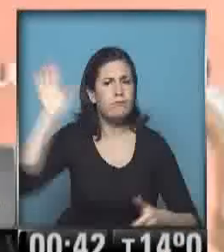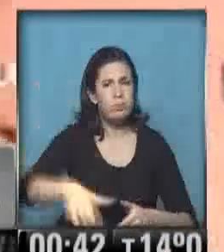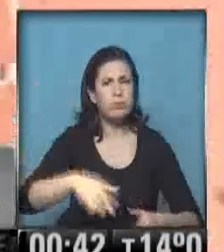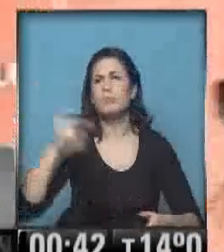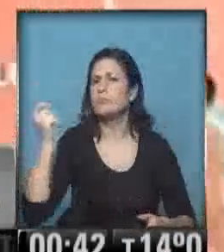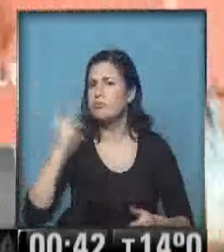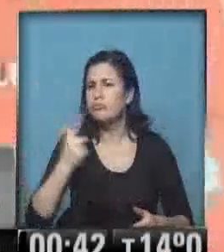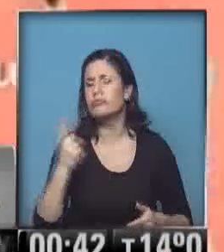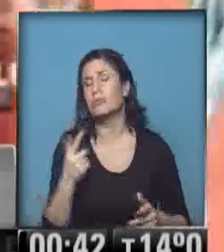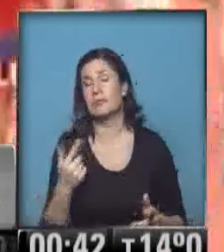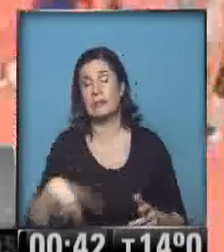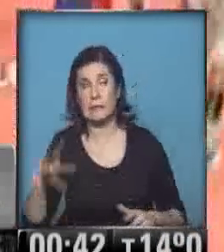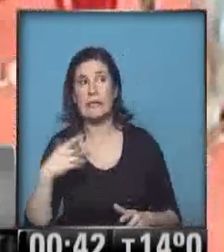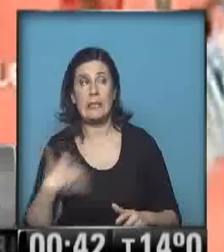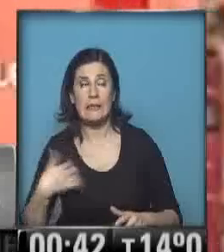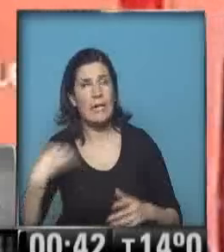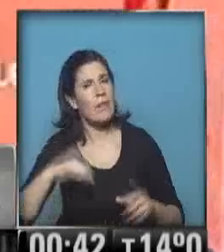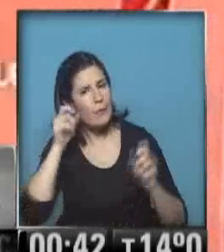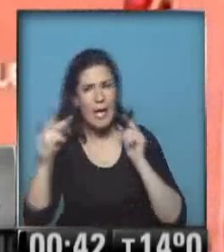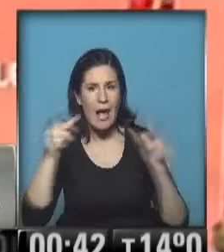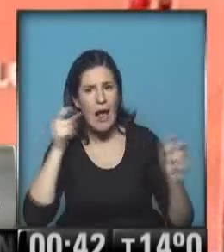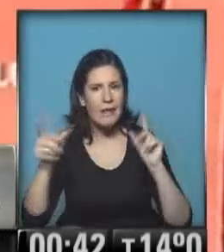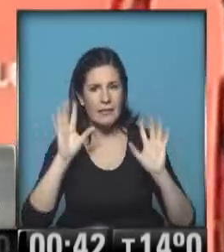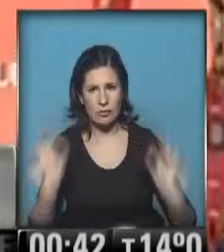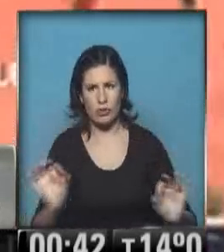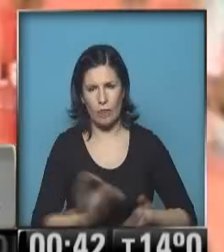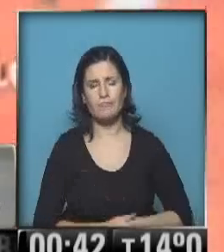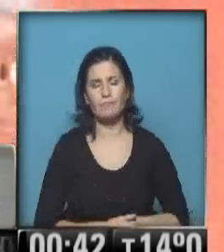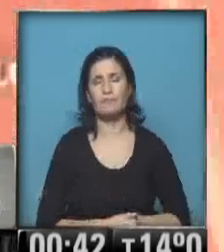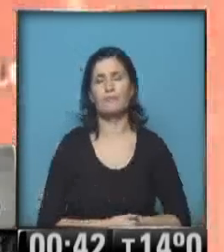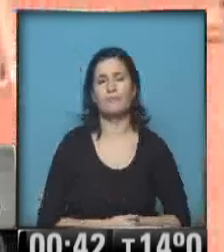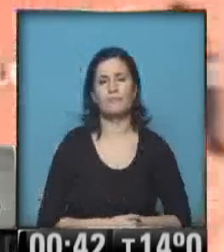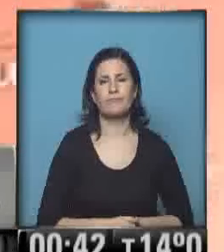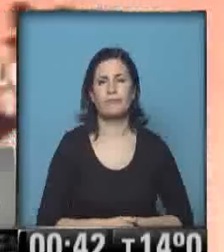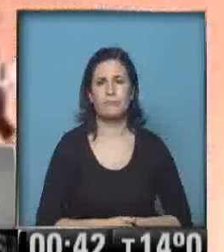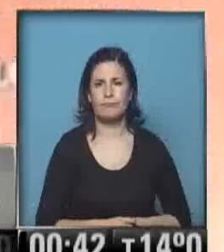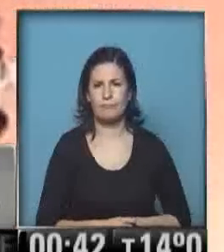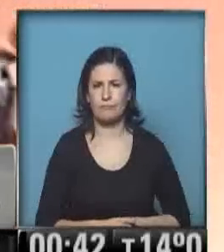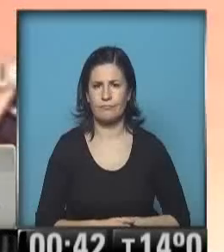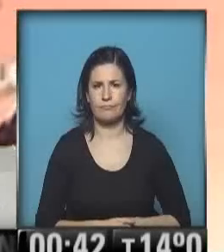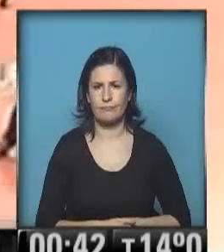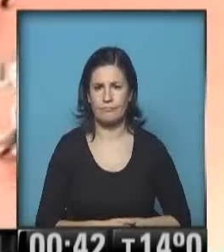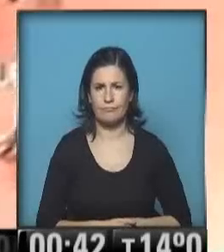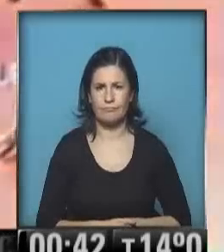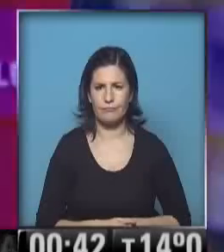atento entonces el conjunto argentino. Argentina perdió con Serbia en el segundo partido del Mundial de Polonia.